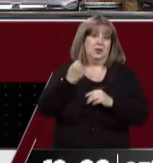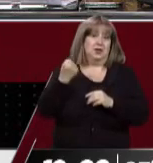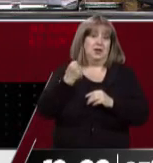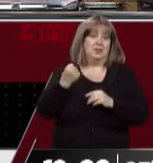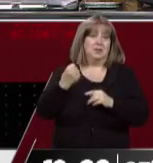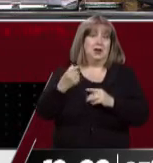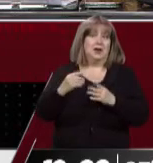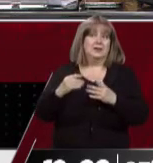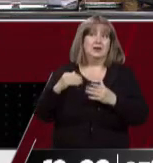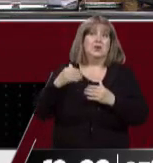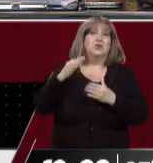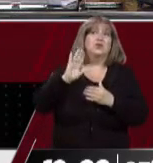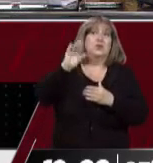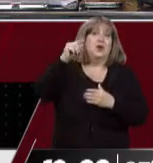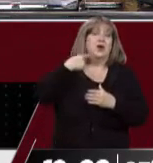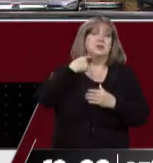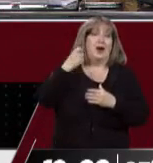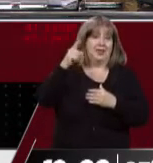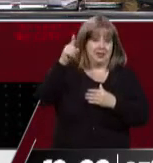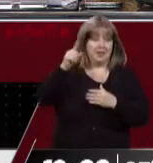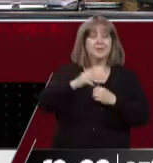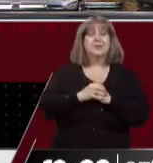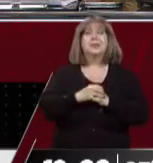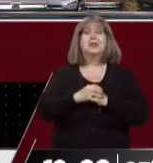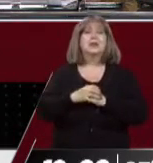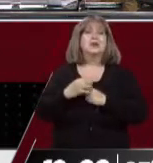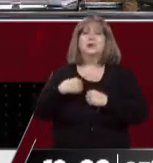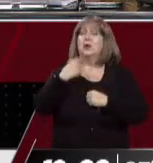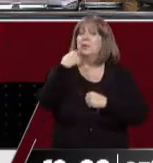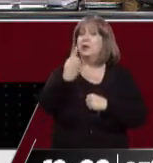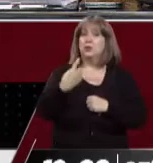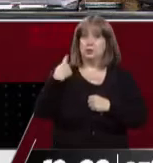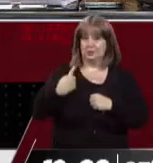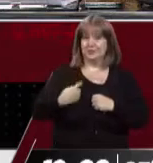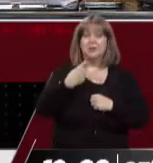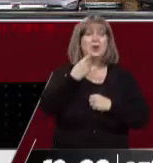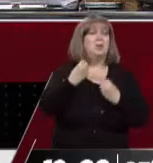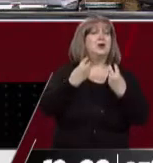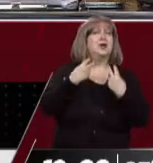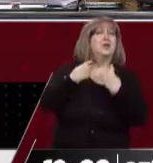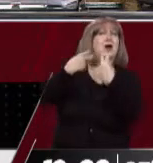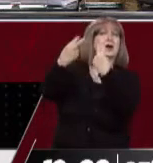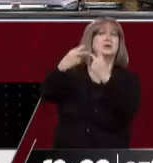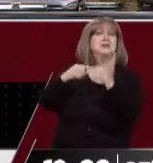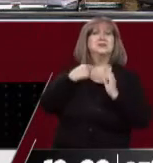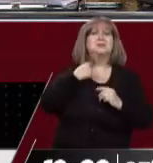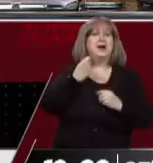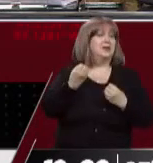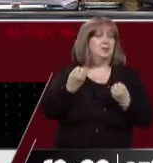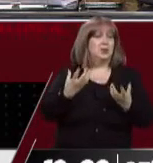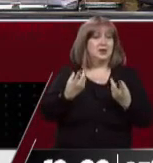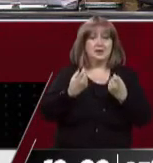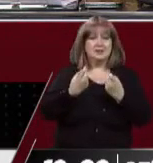su sanación allá en Barcelona. Papás, ¿y por qué necesitan viajar a España para contarle a la